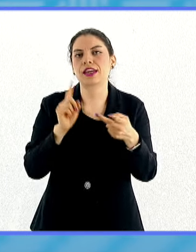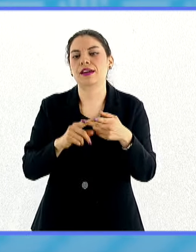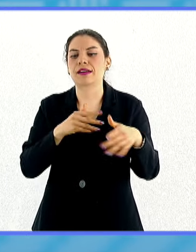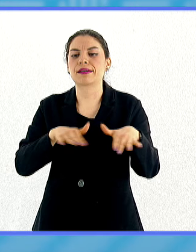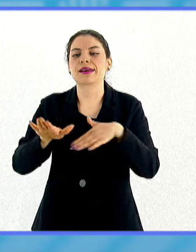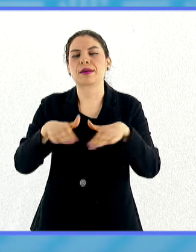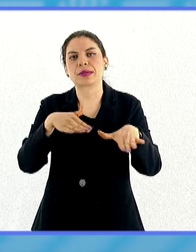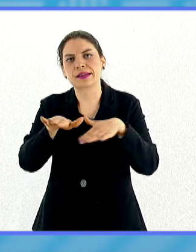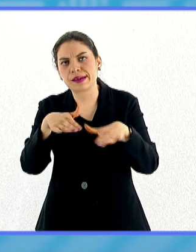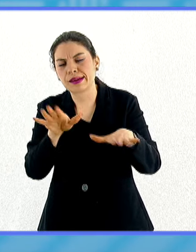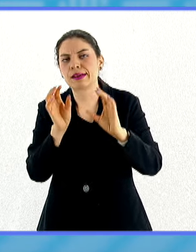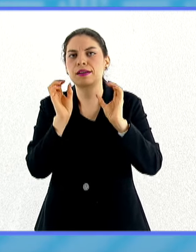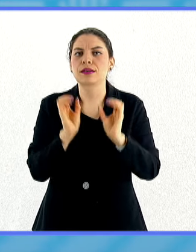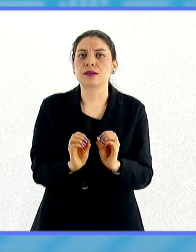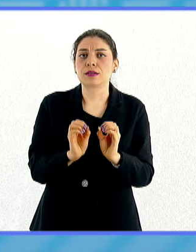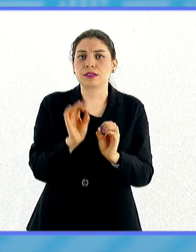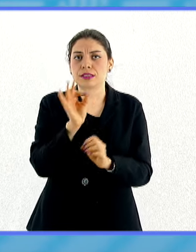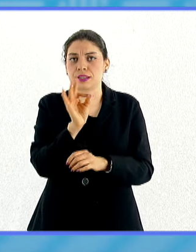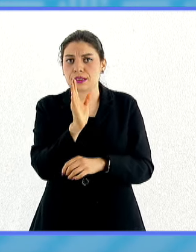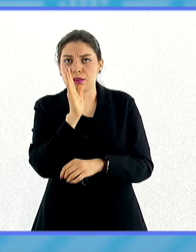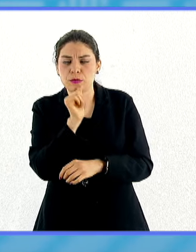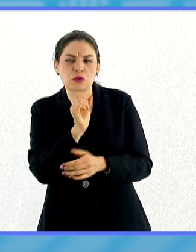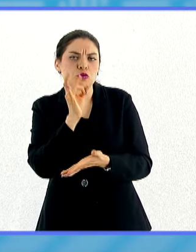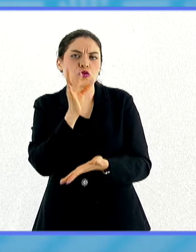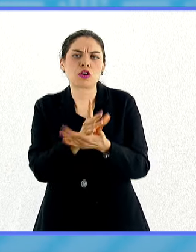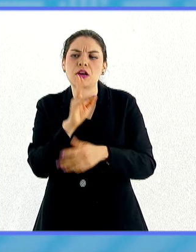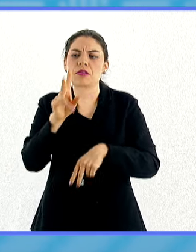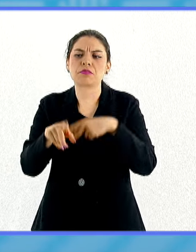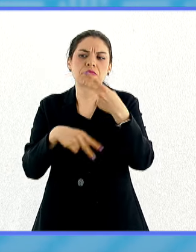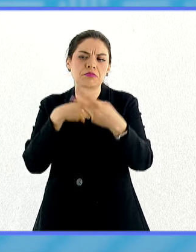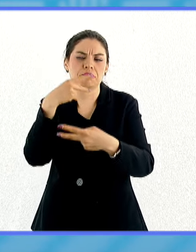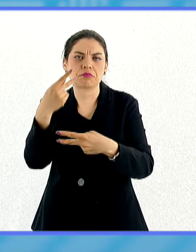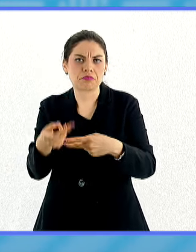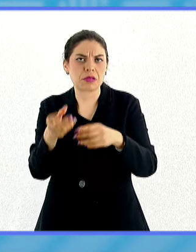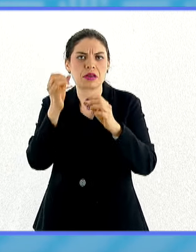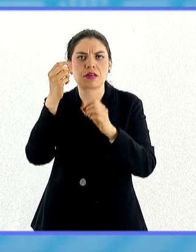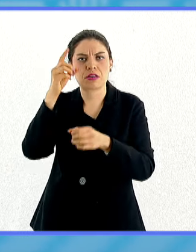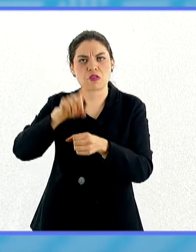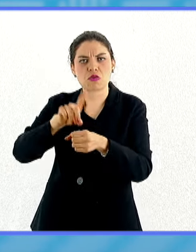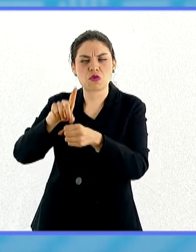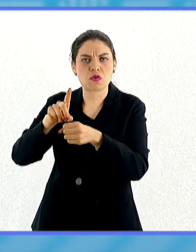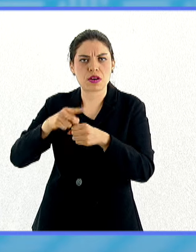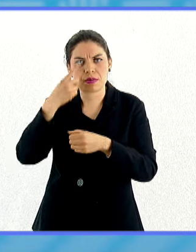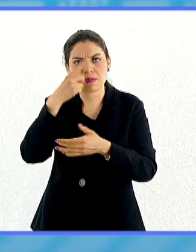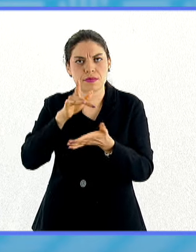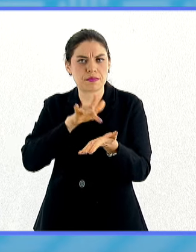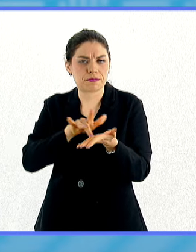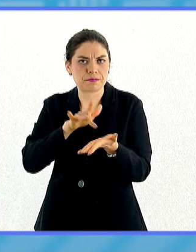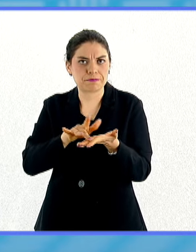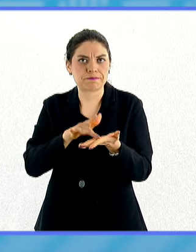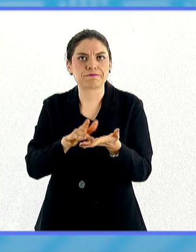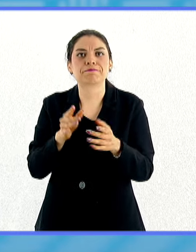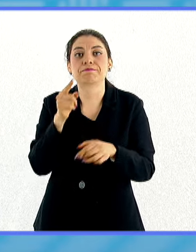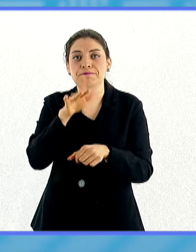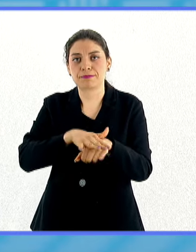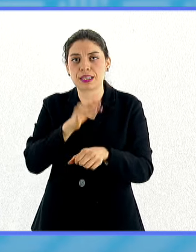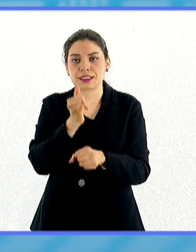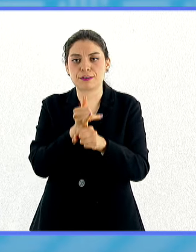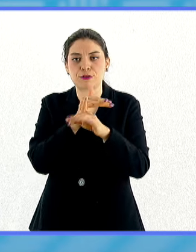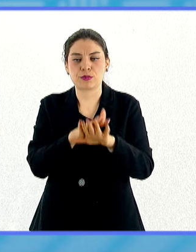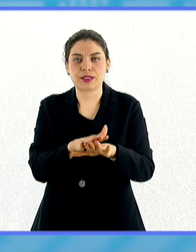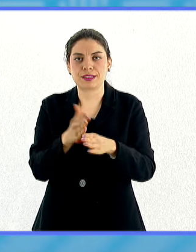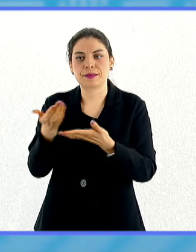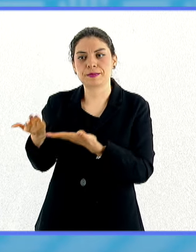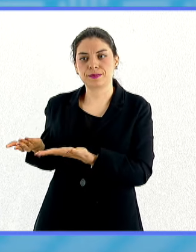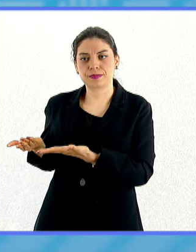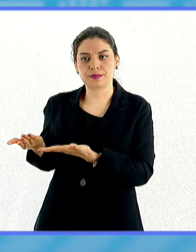si no nos es posible, podemos simplemente asistir y donar para apoyar esta noble causa. Todos los detalles en el sitio que aparece